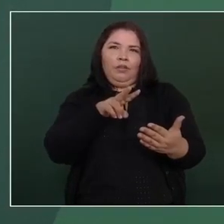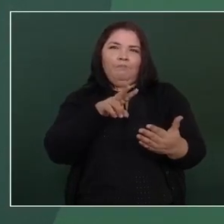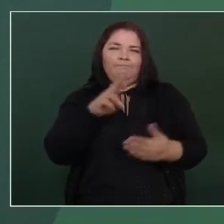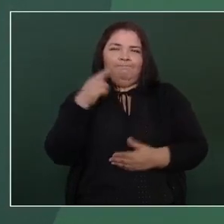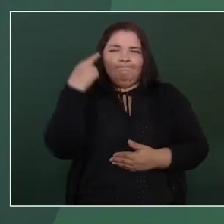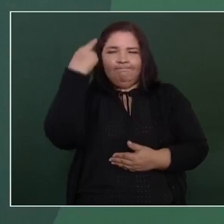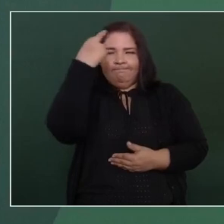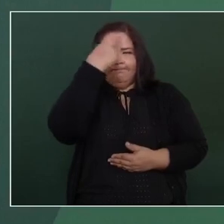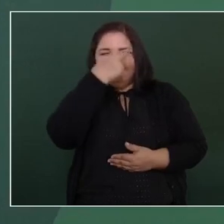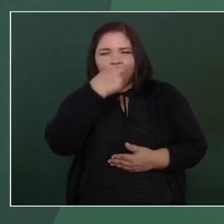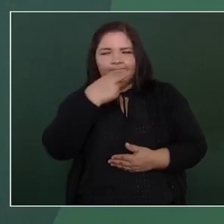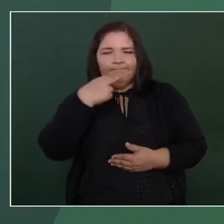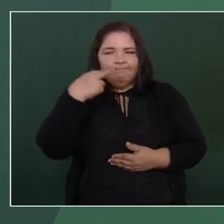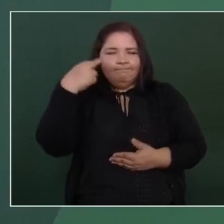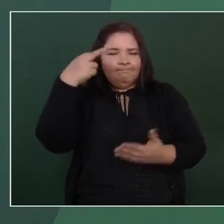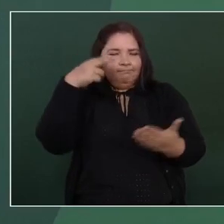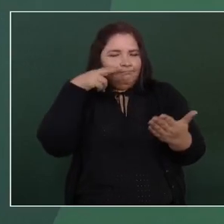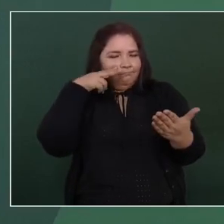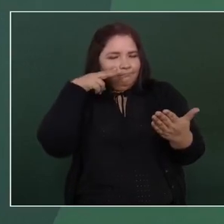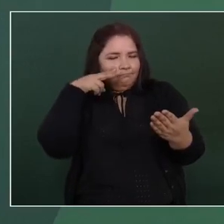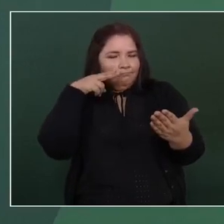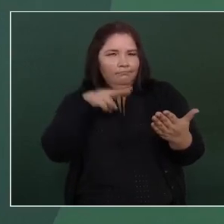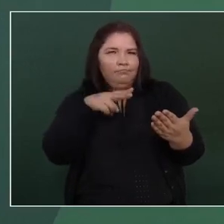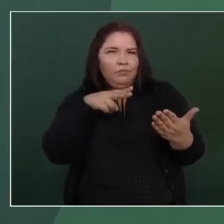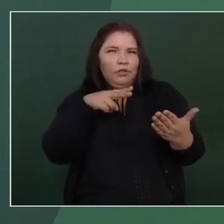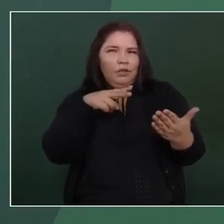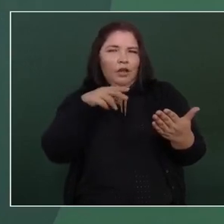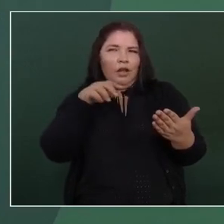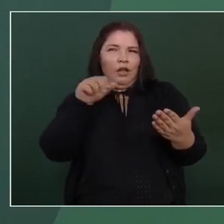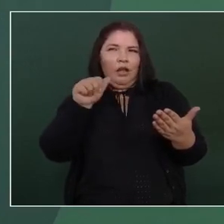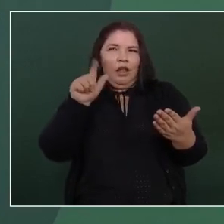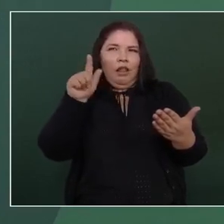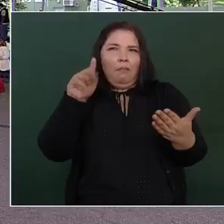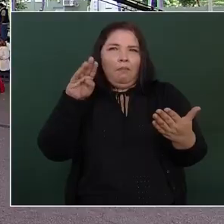reflexión de Galván,